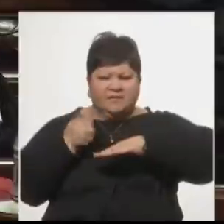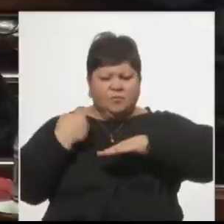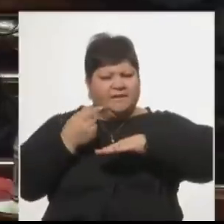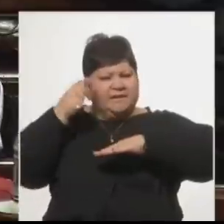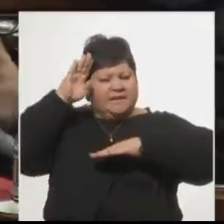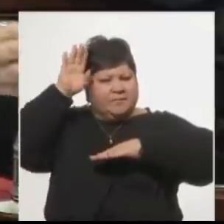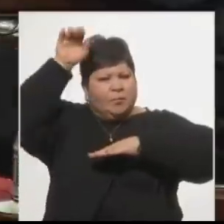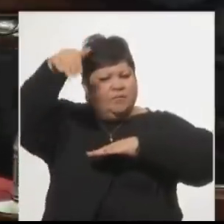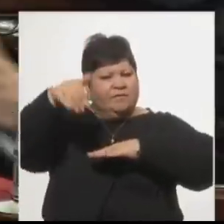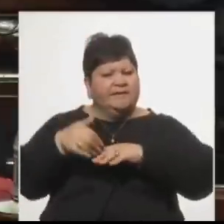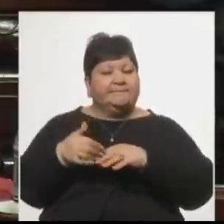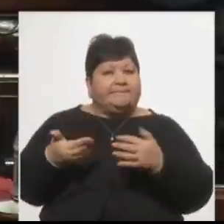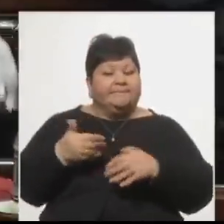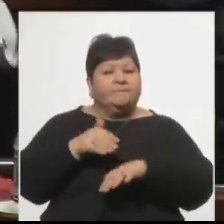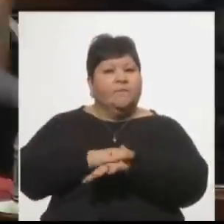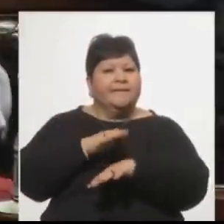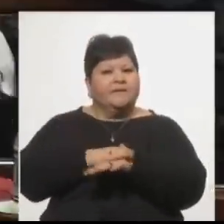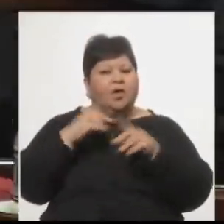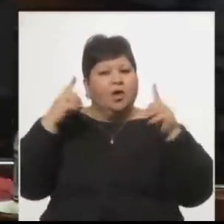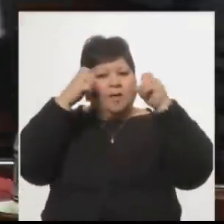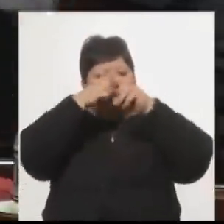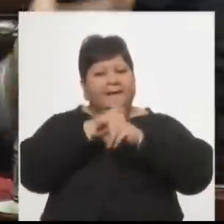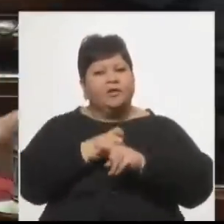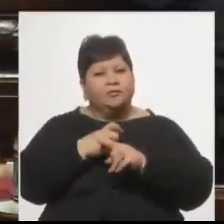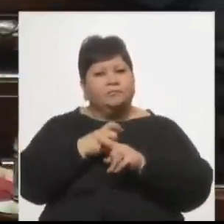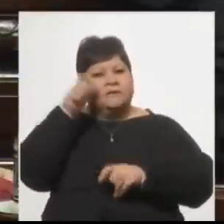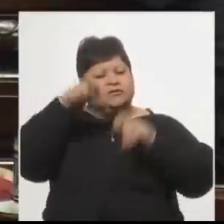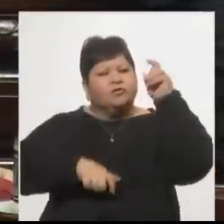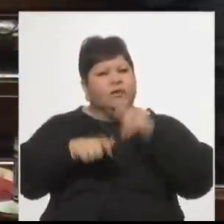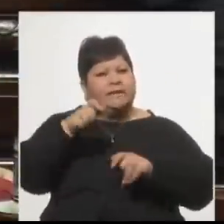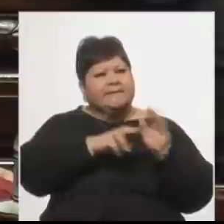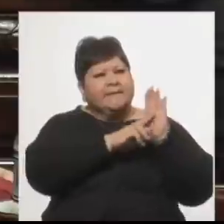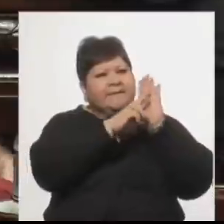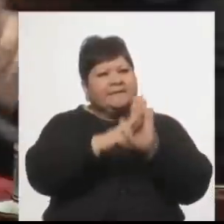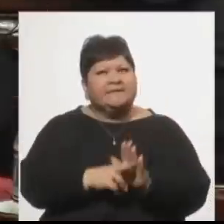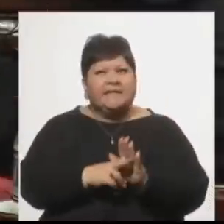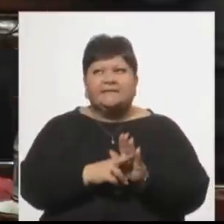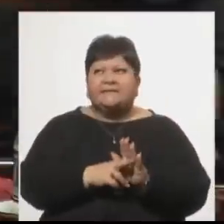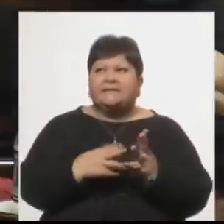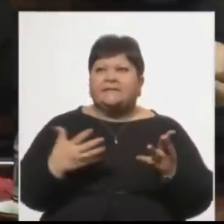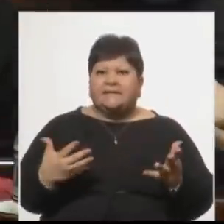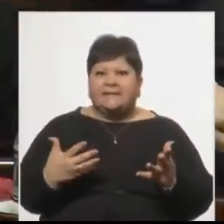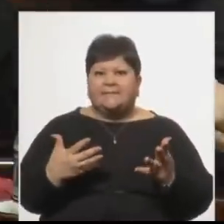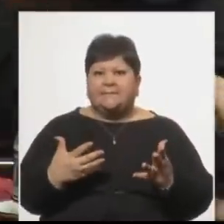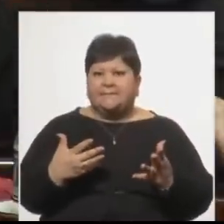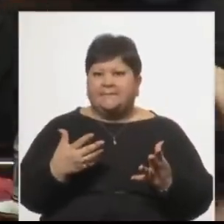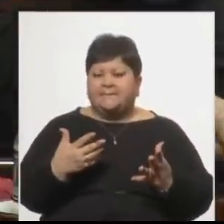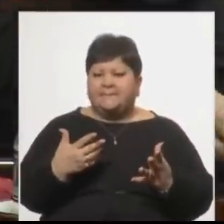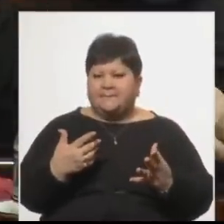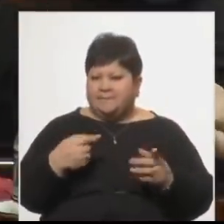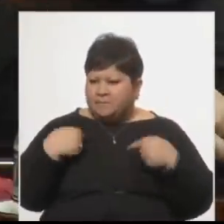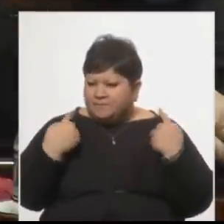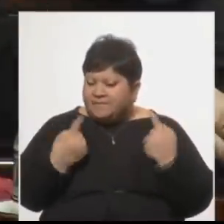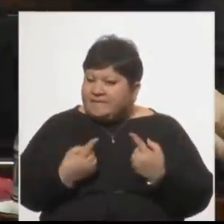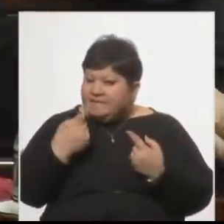El ciudadano se siente representado por sí mismo. El concepto de representación política hoy está